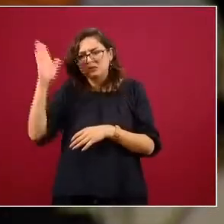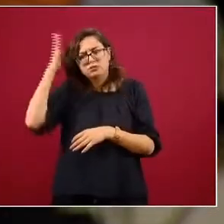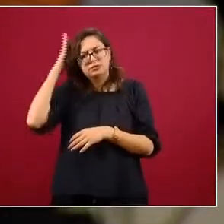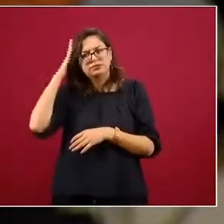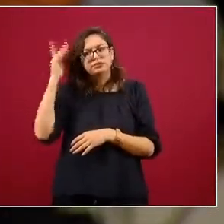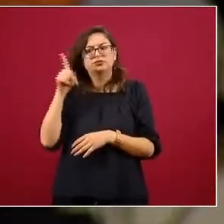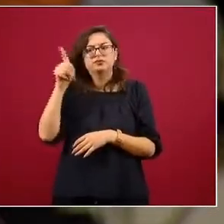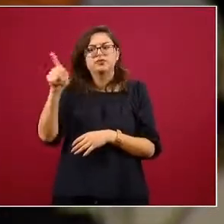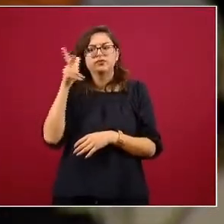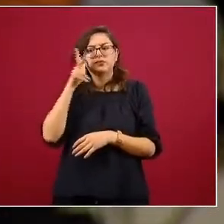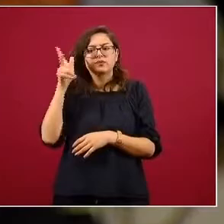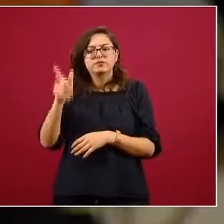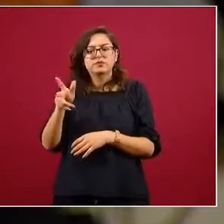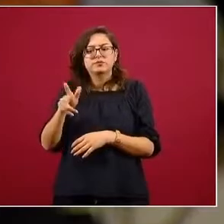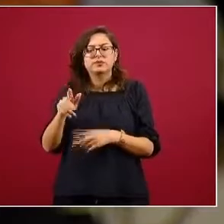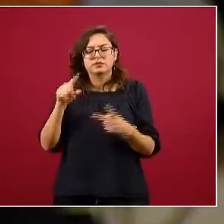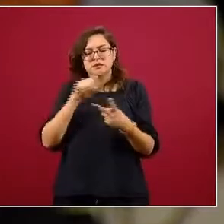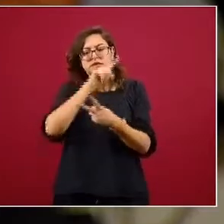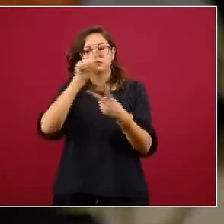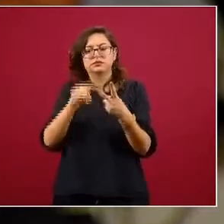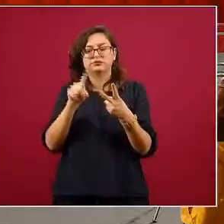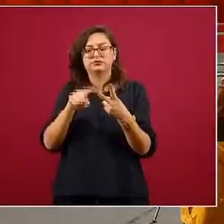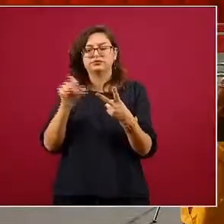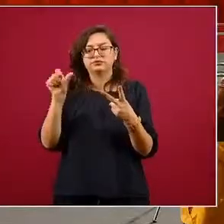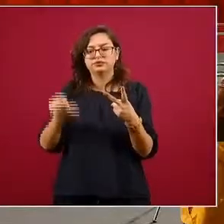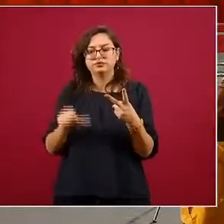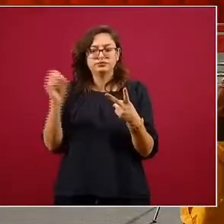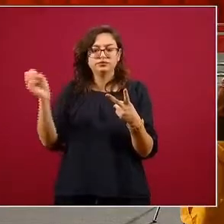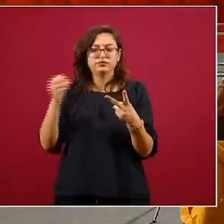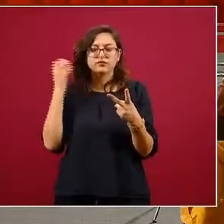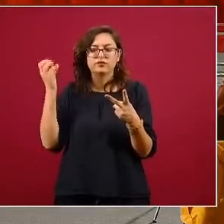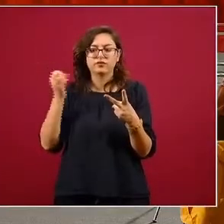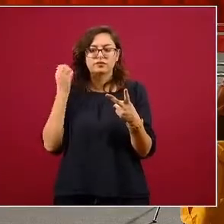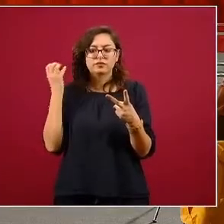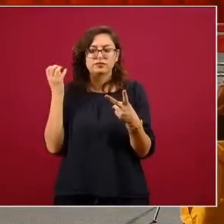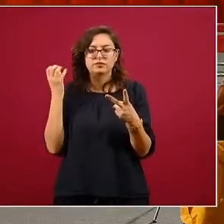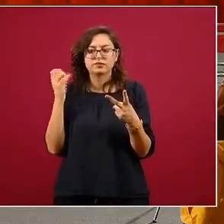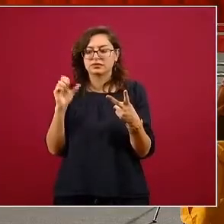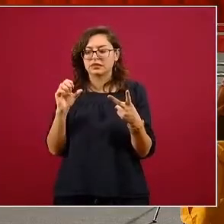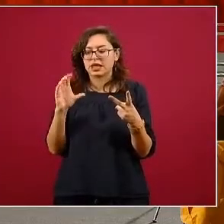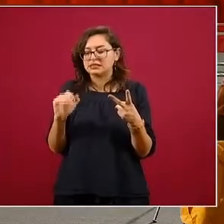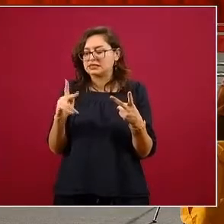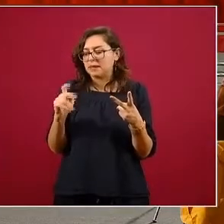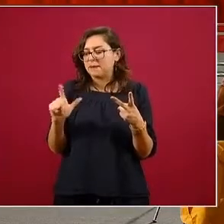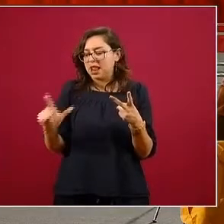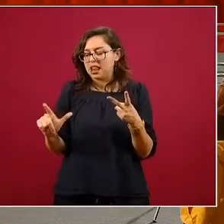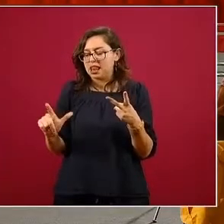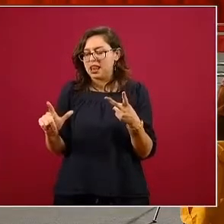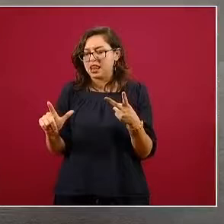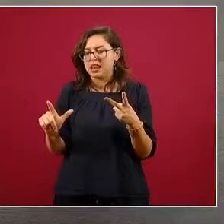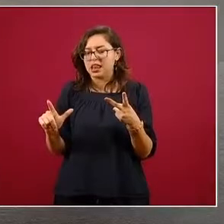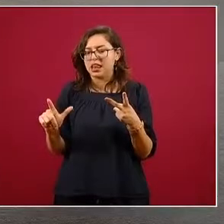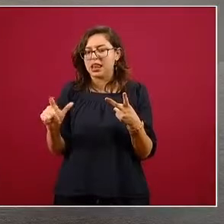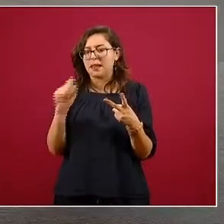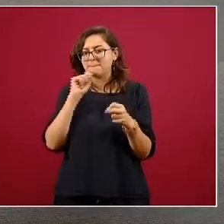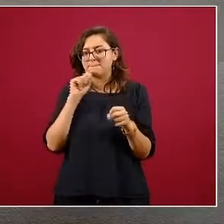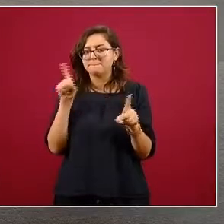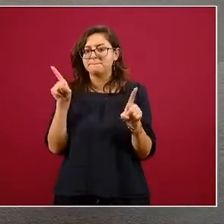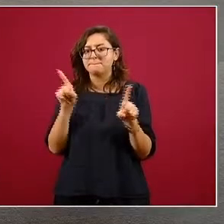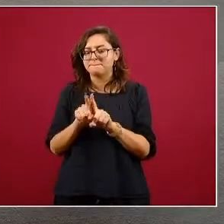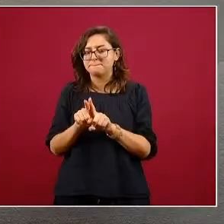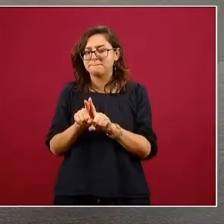Y la otra es que hoy hubo una conferencia de la CEPAL y de la Organización Panamericana de la